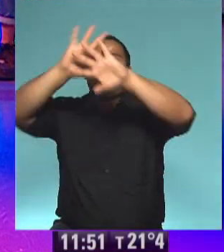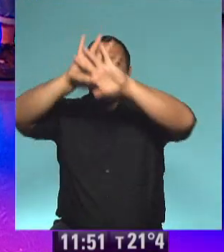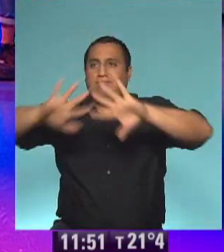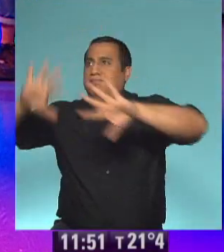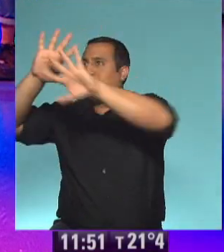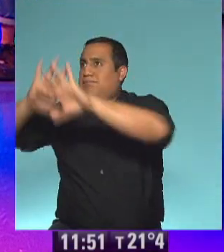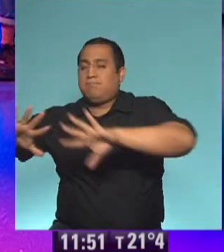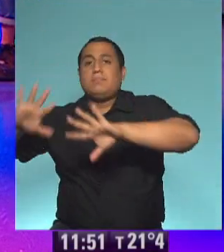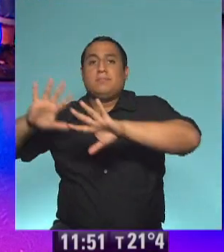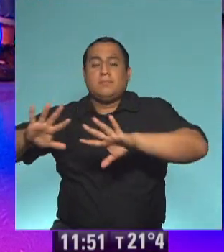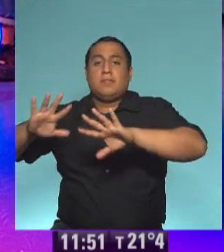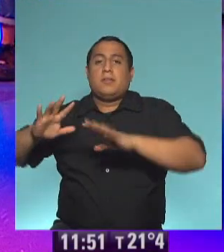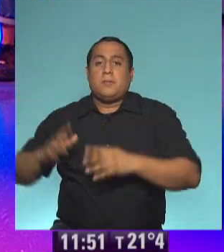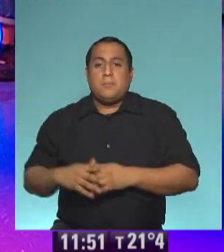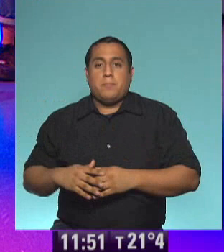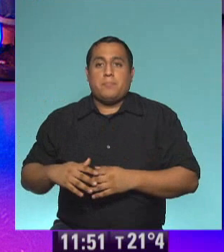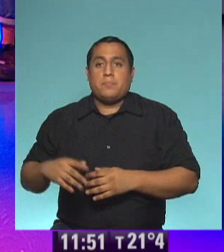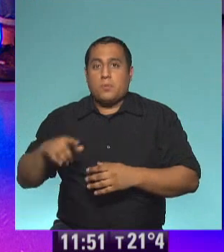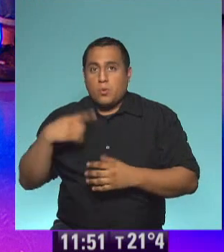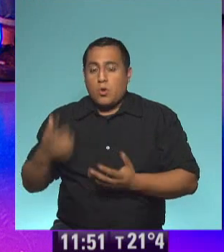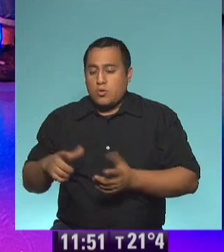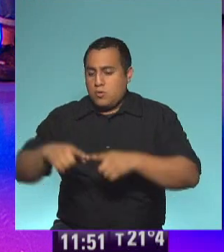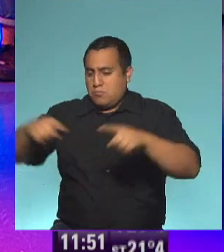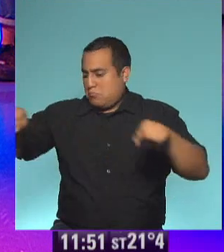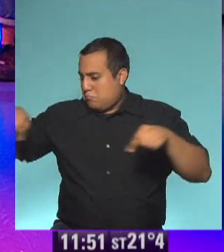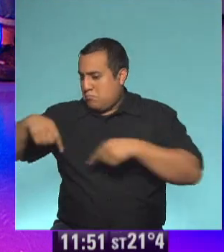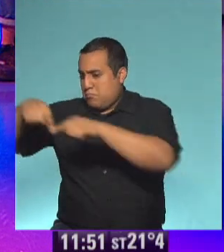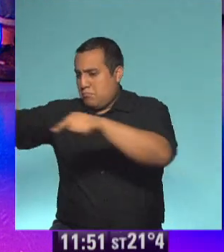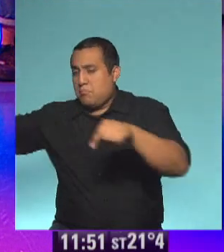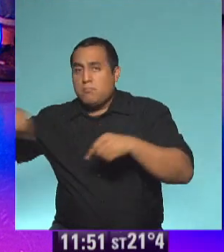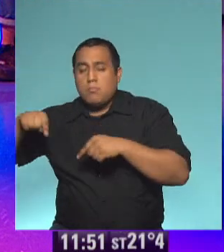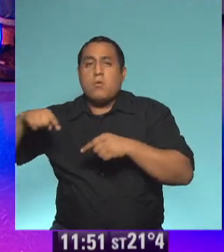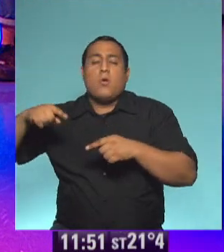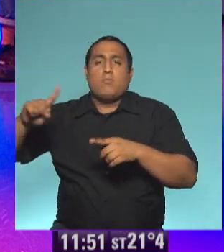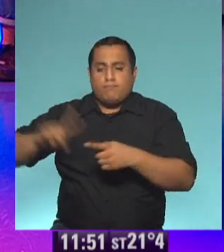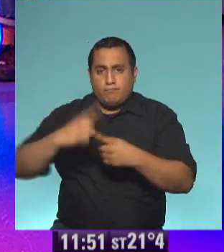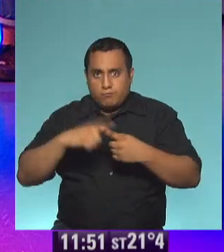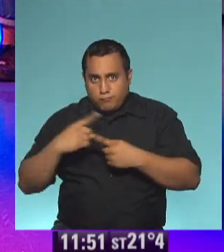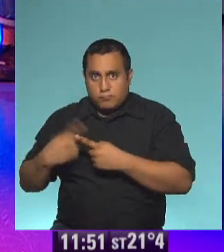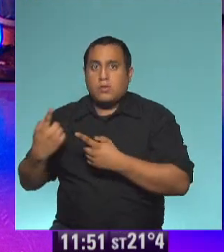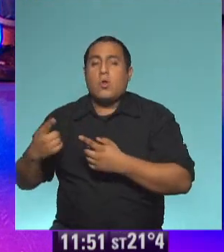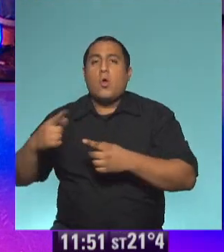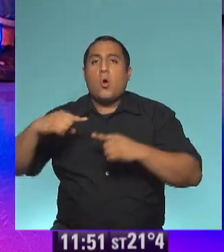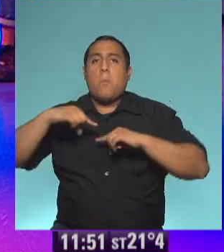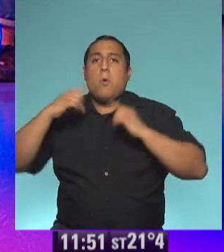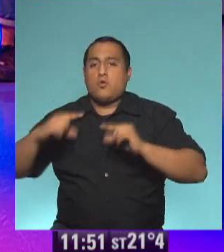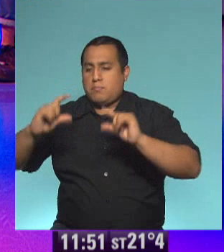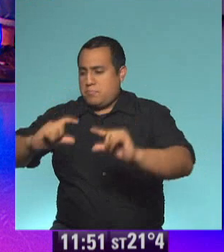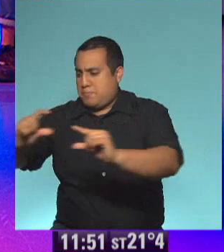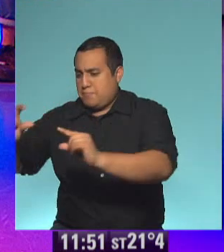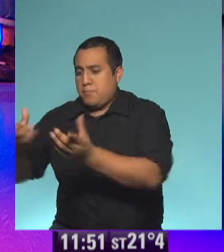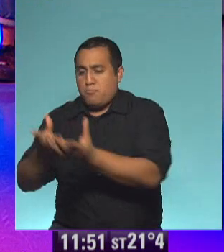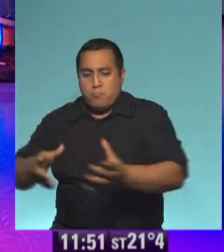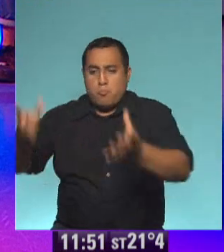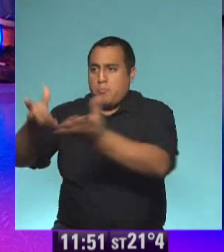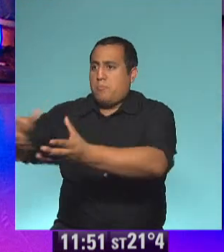ventanas, carpetas bordadas en punto sombra, canastos de todo tipo y muchos moños escoceses en los canastos.